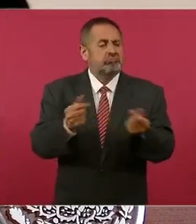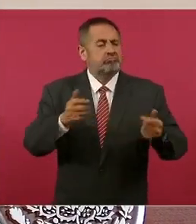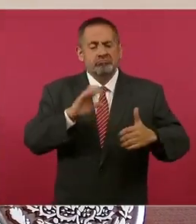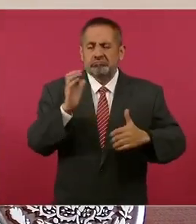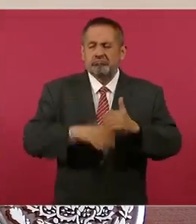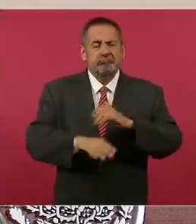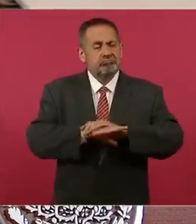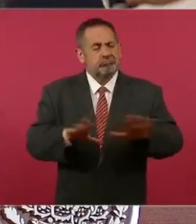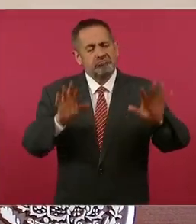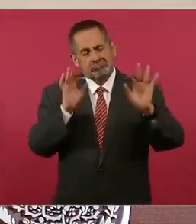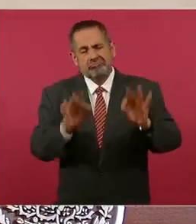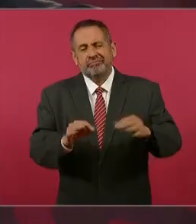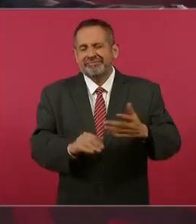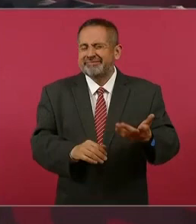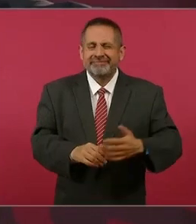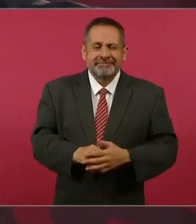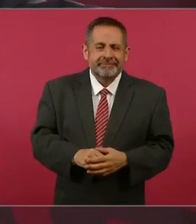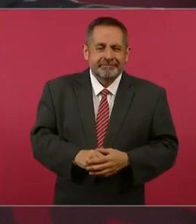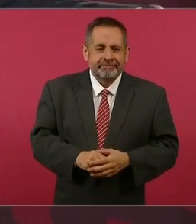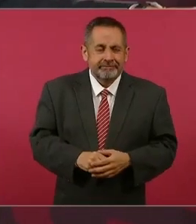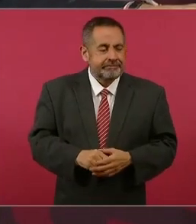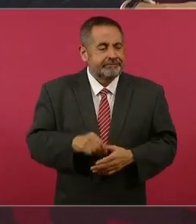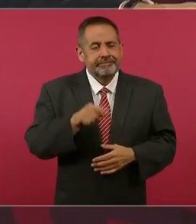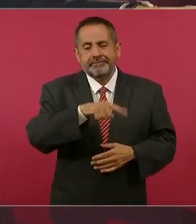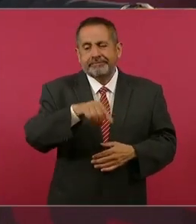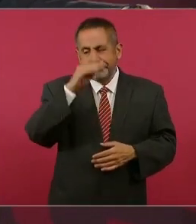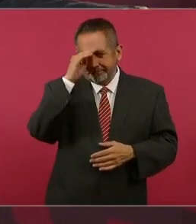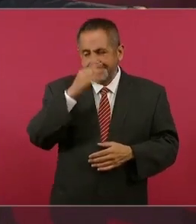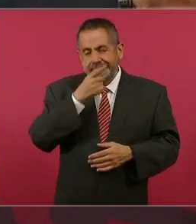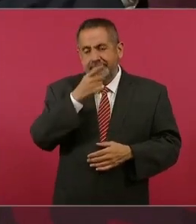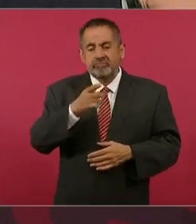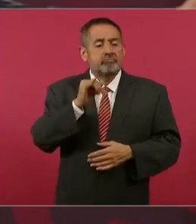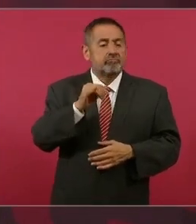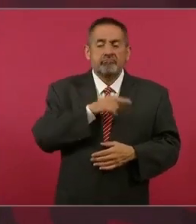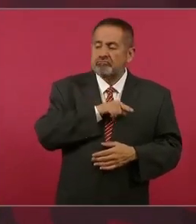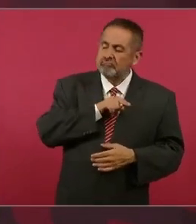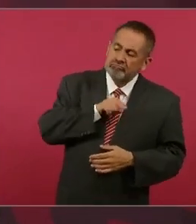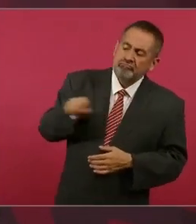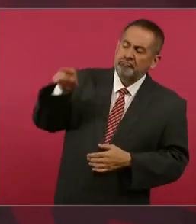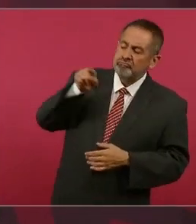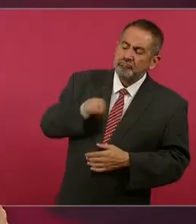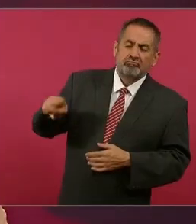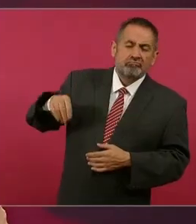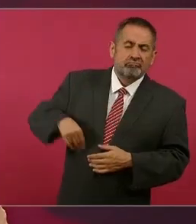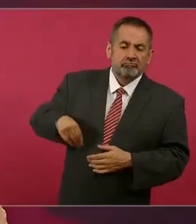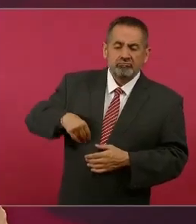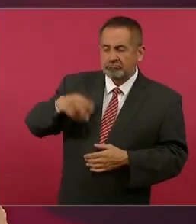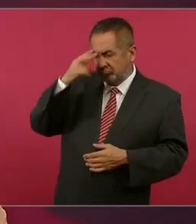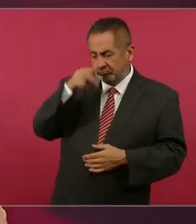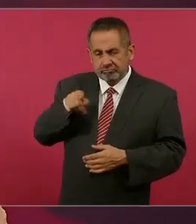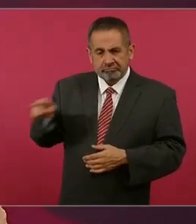fentanilo, y se les hace fácil echarle la culpa a México,